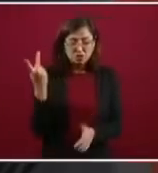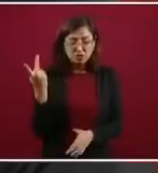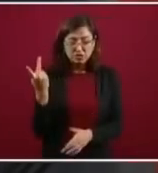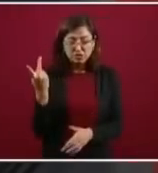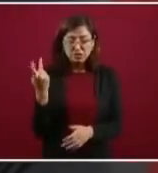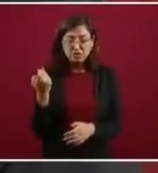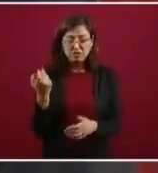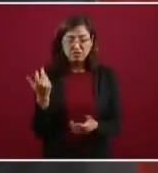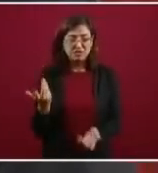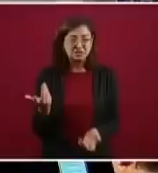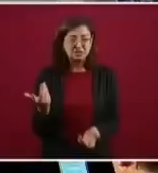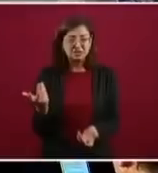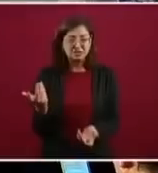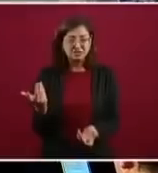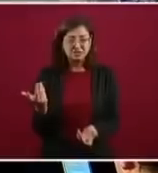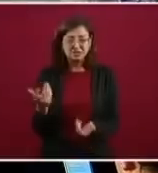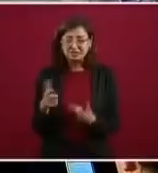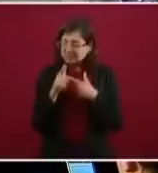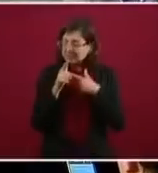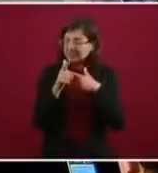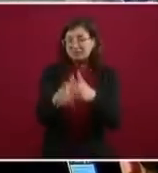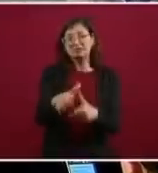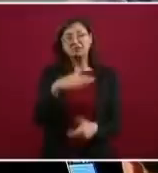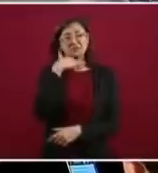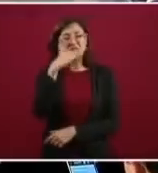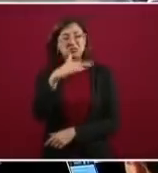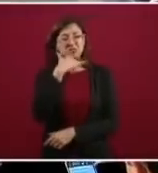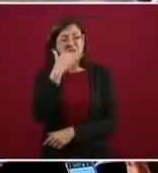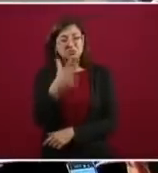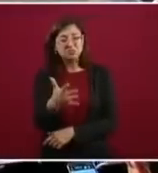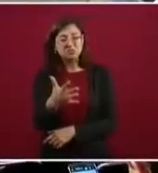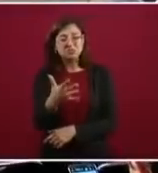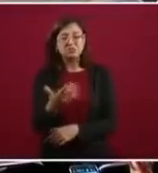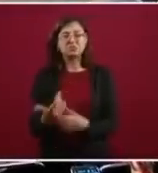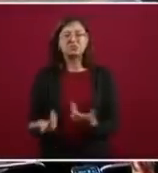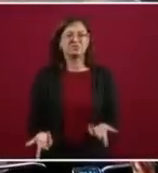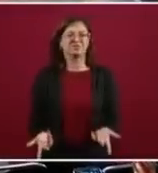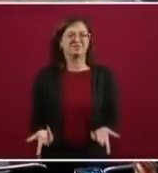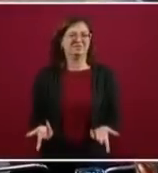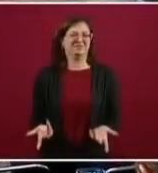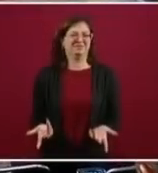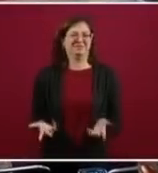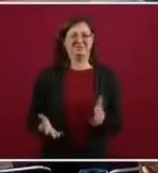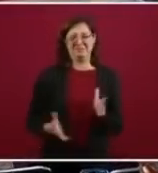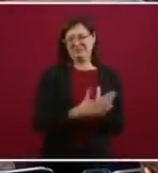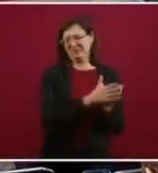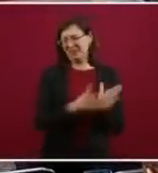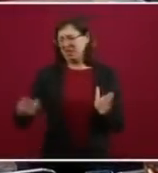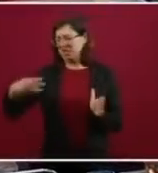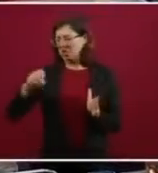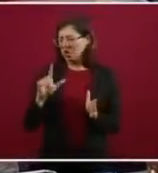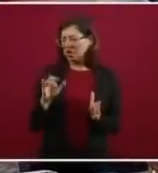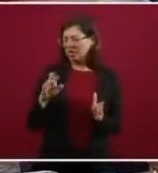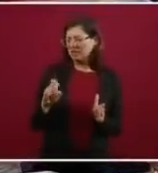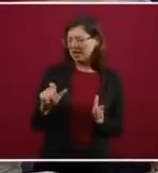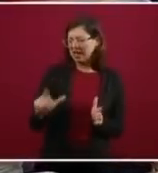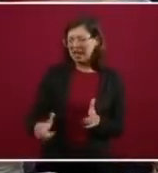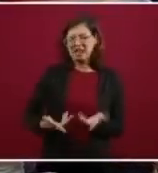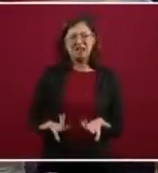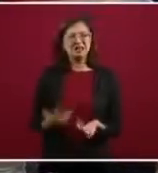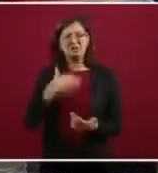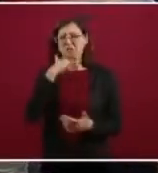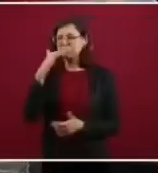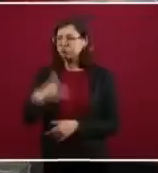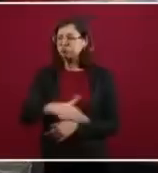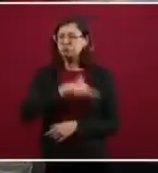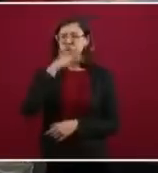que siga la corrupción que imperaba durante todo el periodo neoliberal?